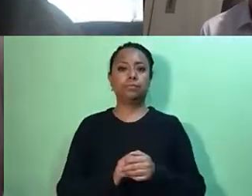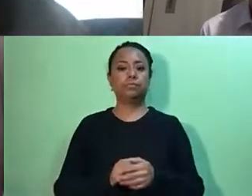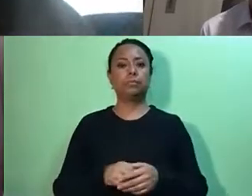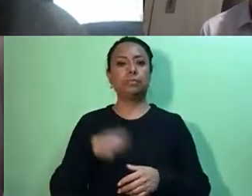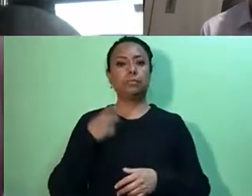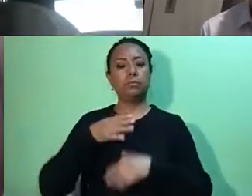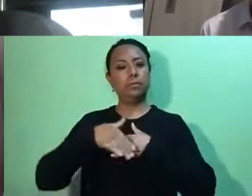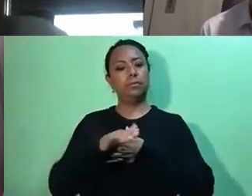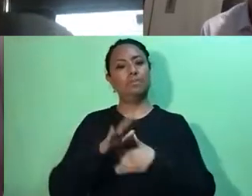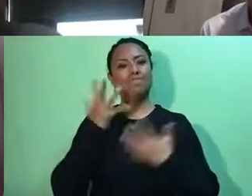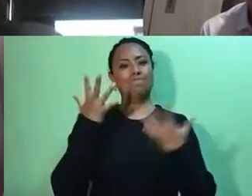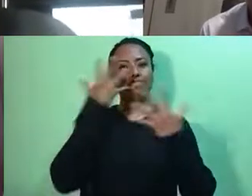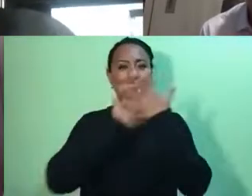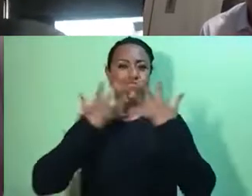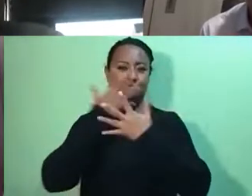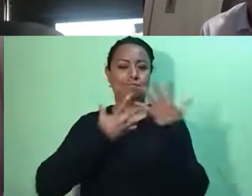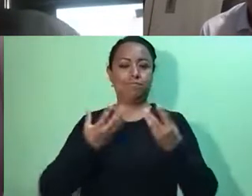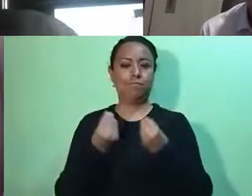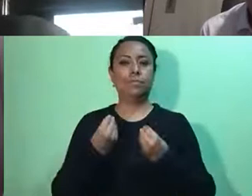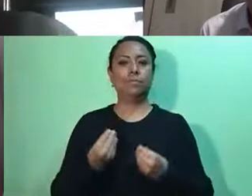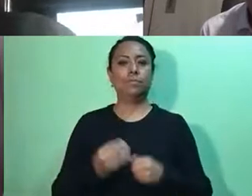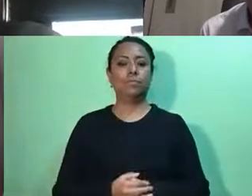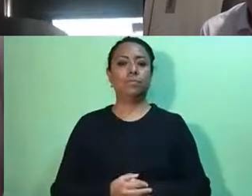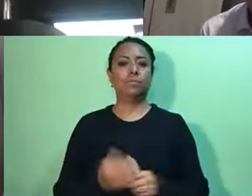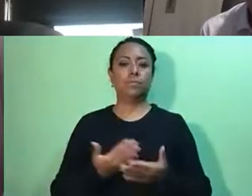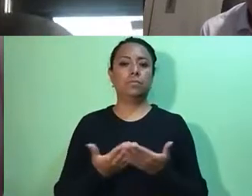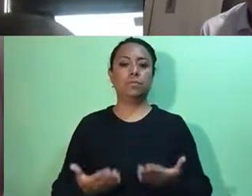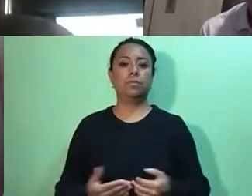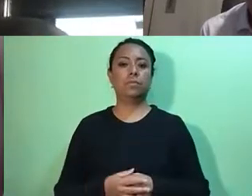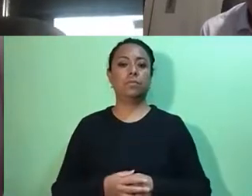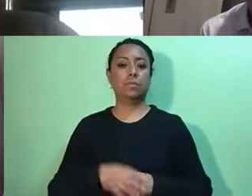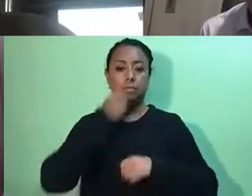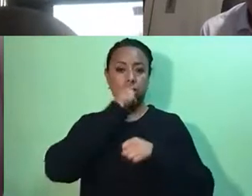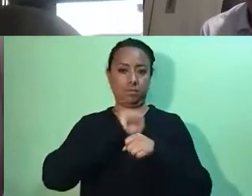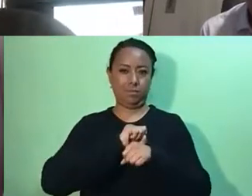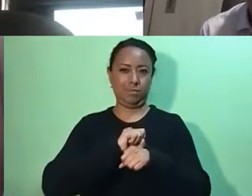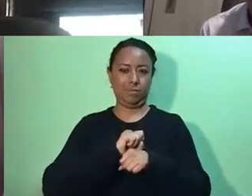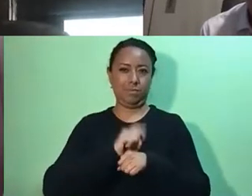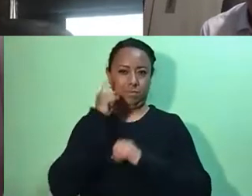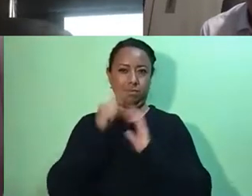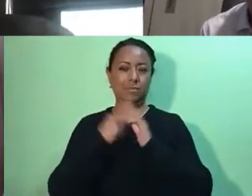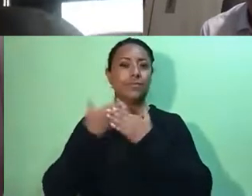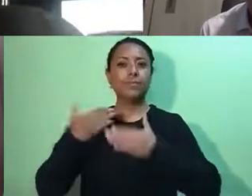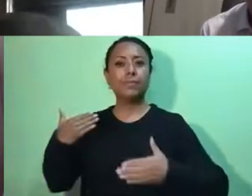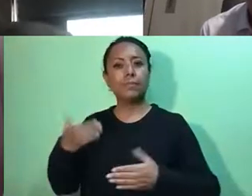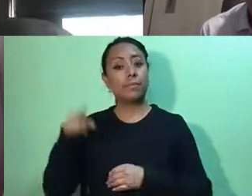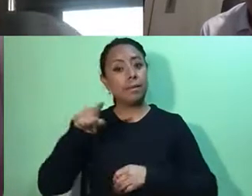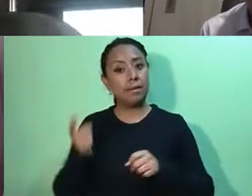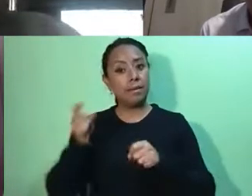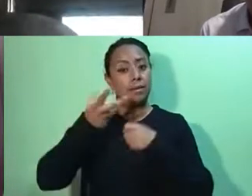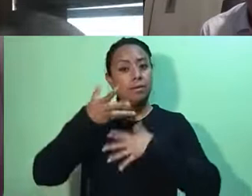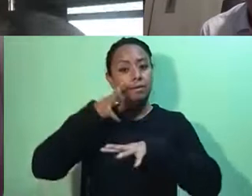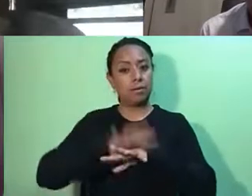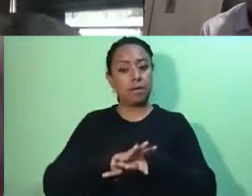por ejemplo la secretaria la vez pasada no estuvo integrada dentro